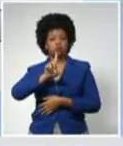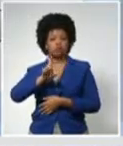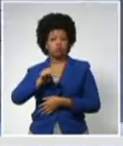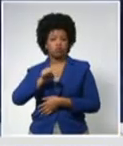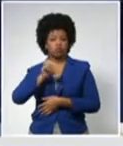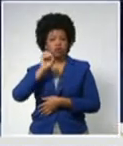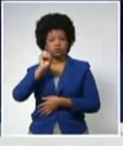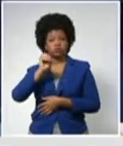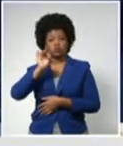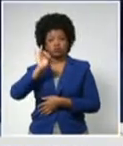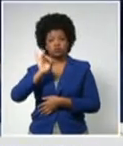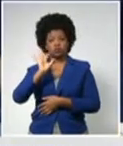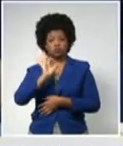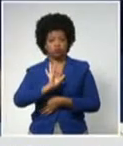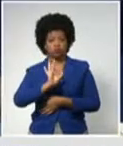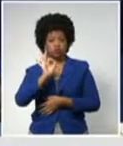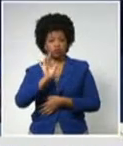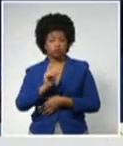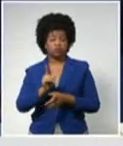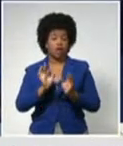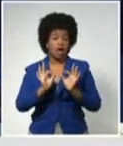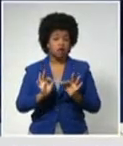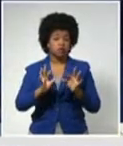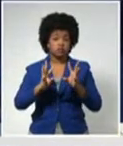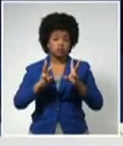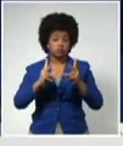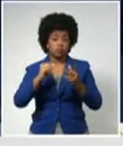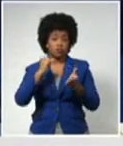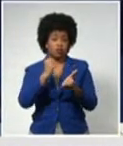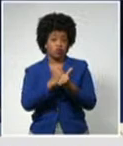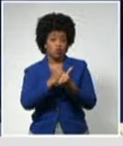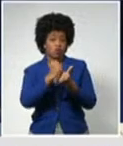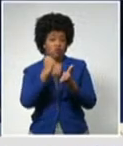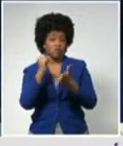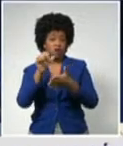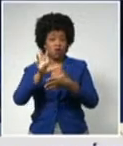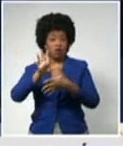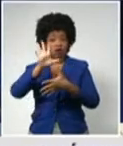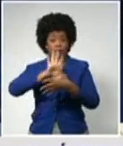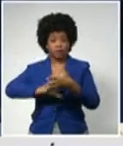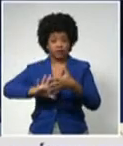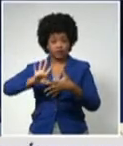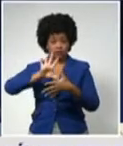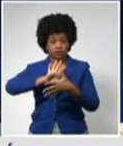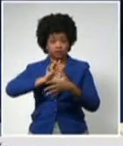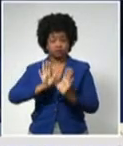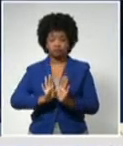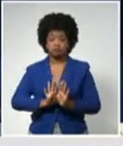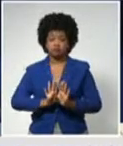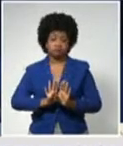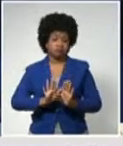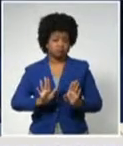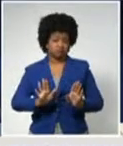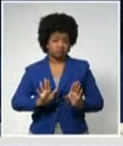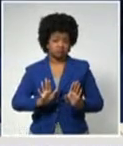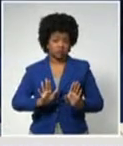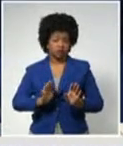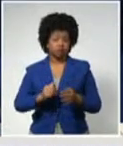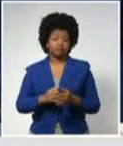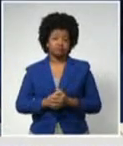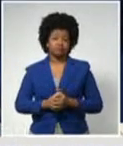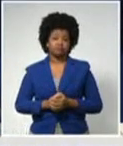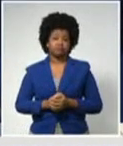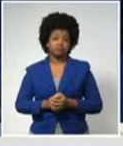5,07%. Con estos indicadores de casos confirmados en la región de las Américas, pues ya aporta